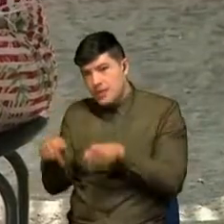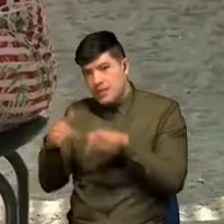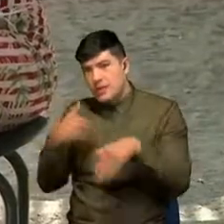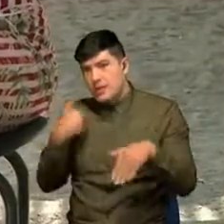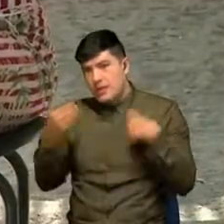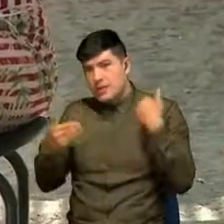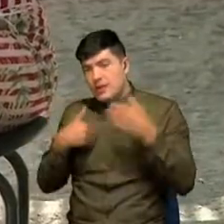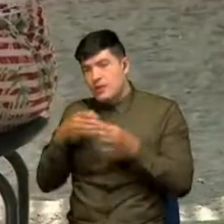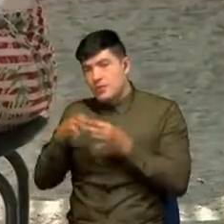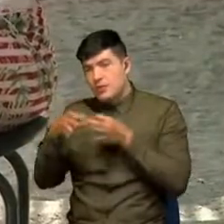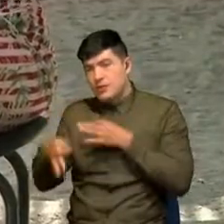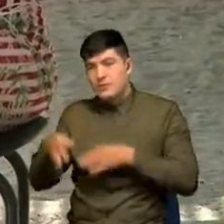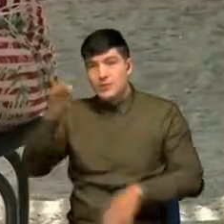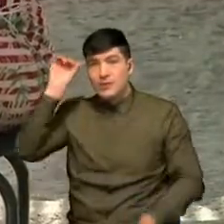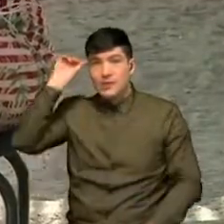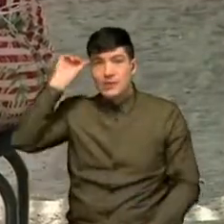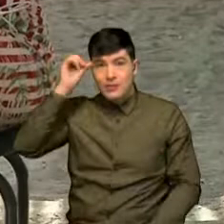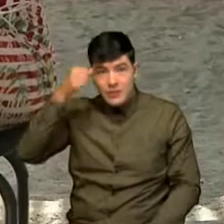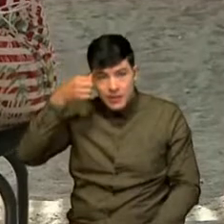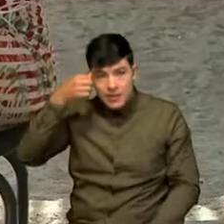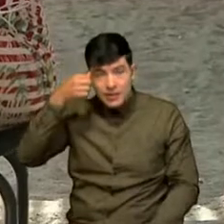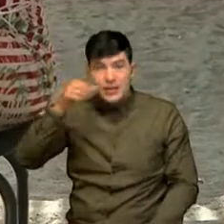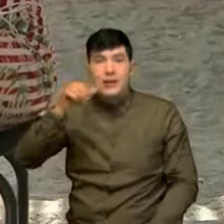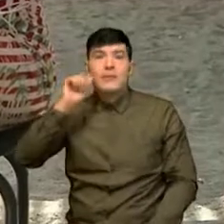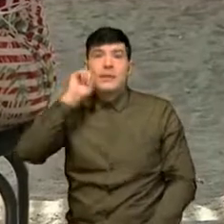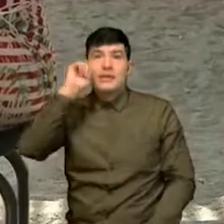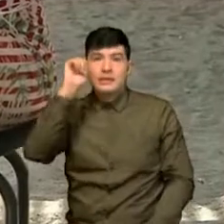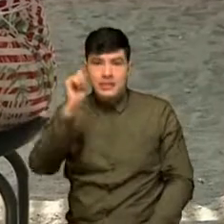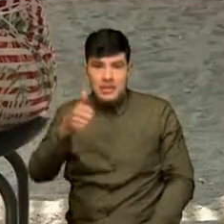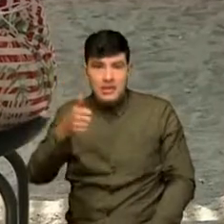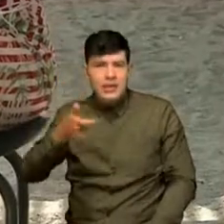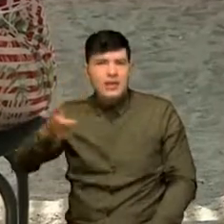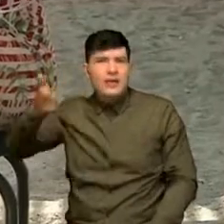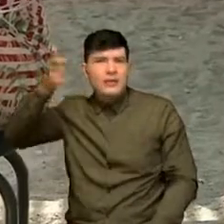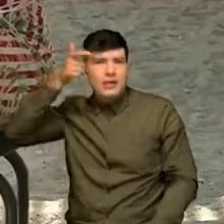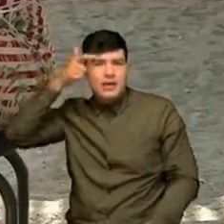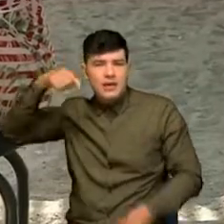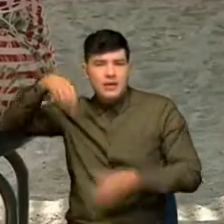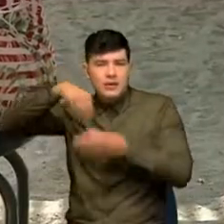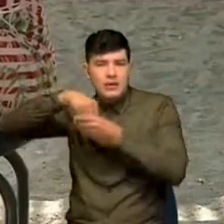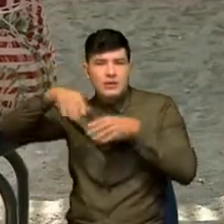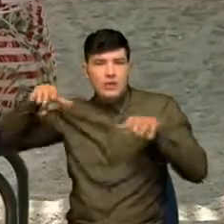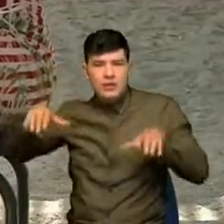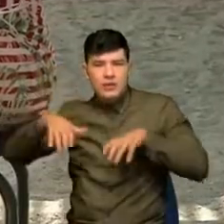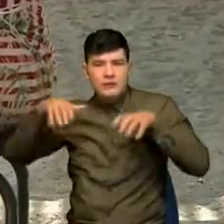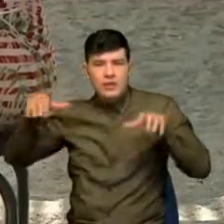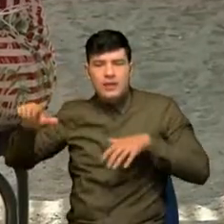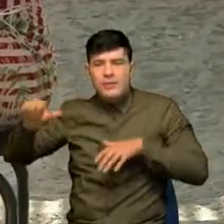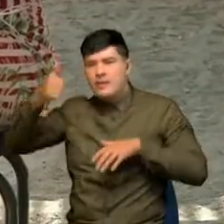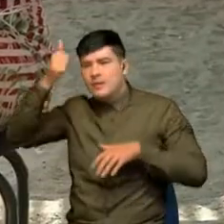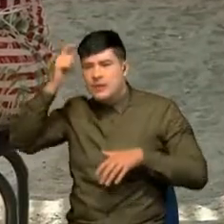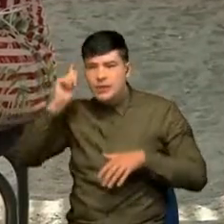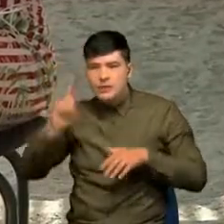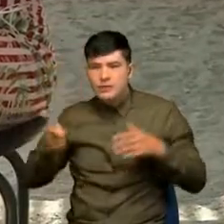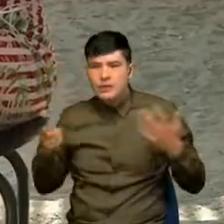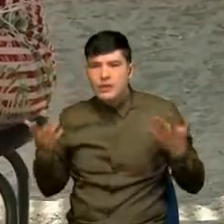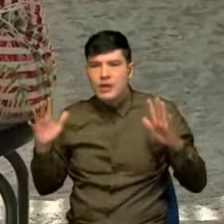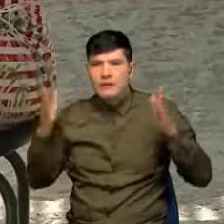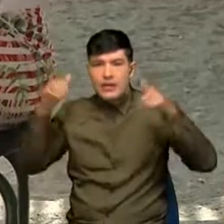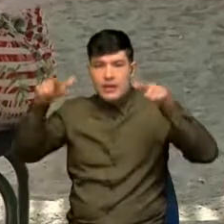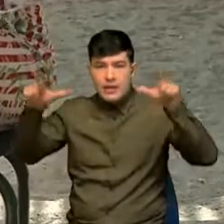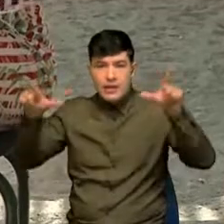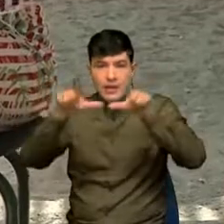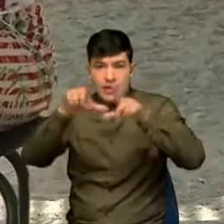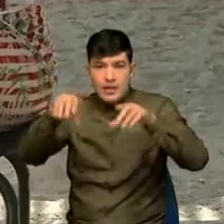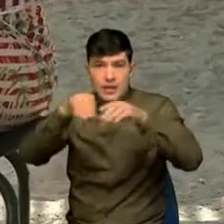fiestas. Recordarles, mañana lo que será el reinado, que hace parte de las actividades principales de esta feria, será transmitido por las pantallas del Canal TRO